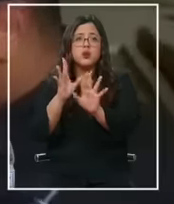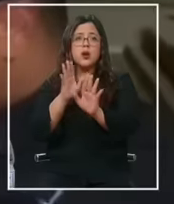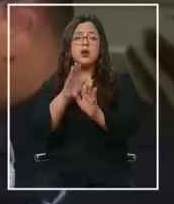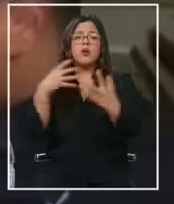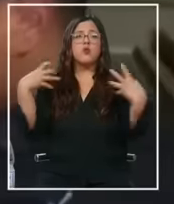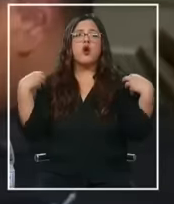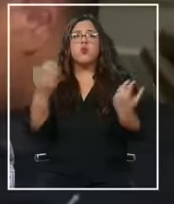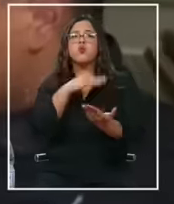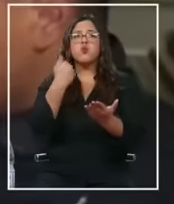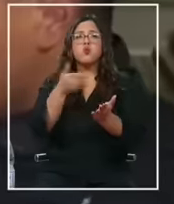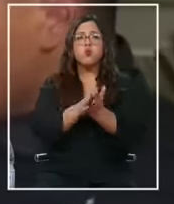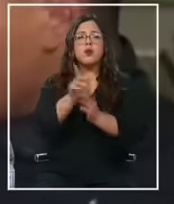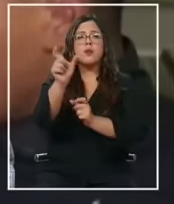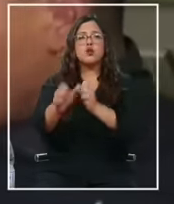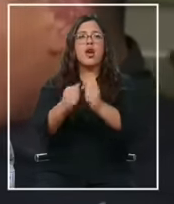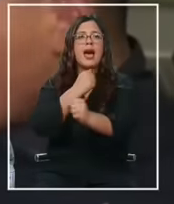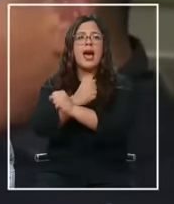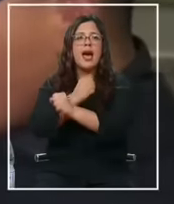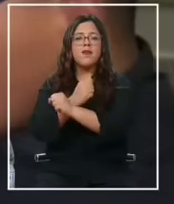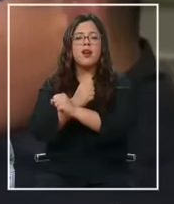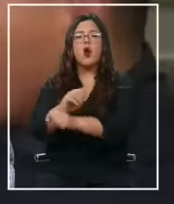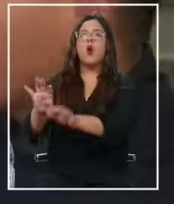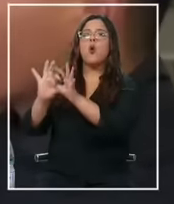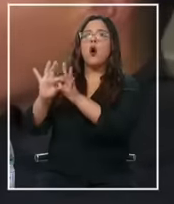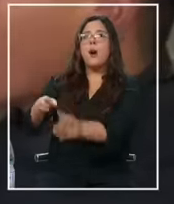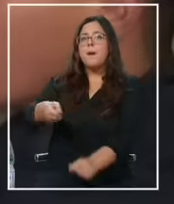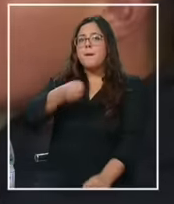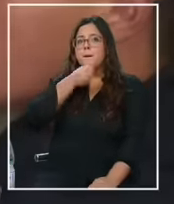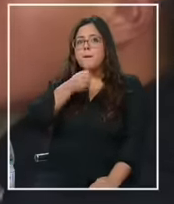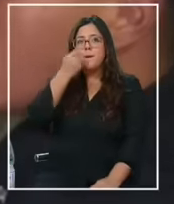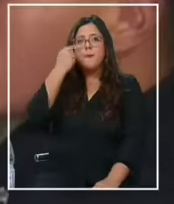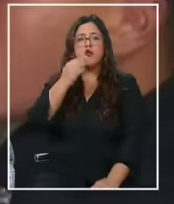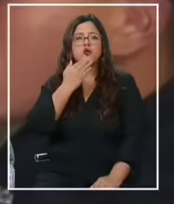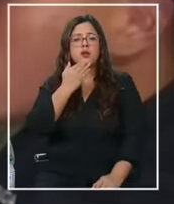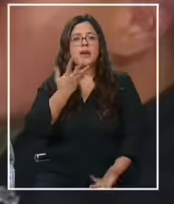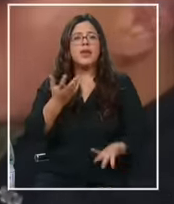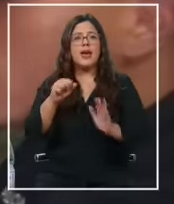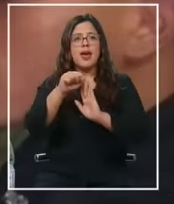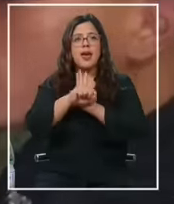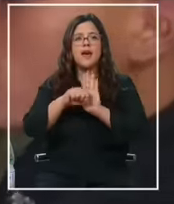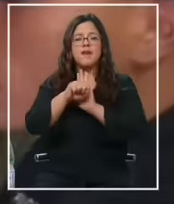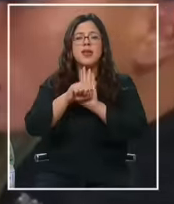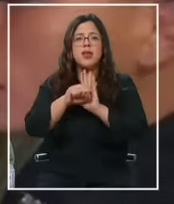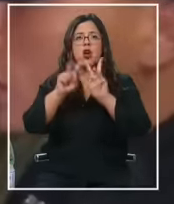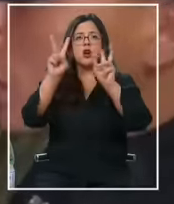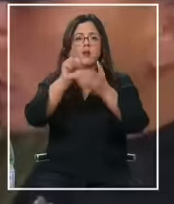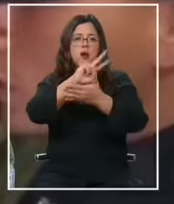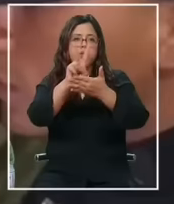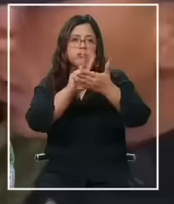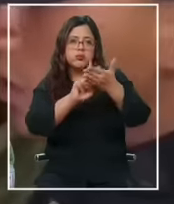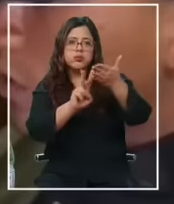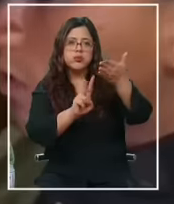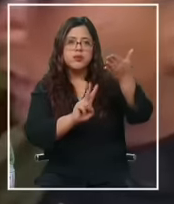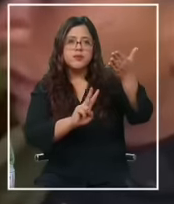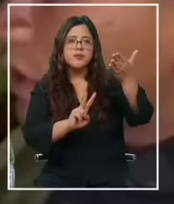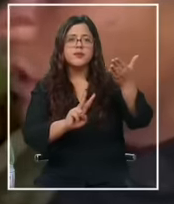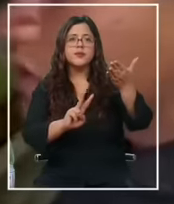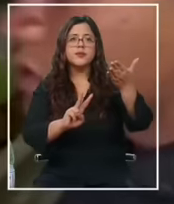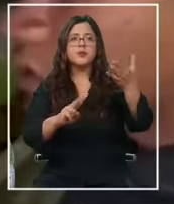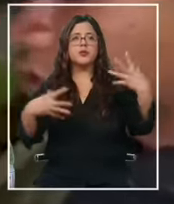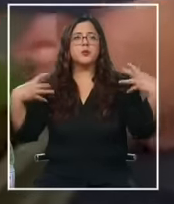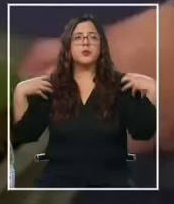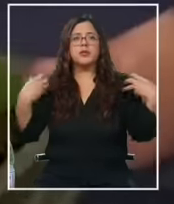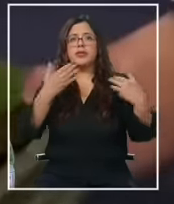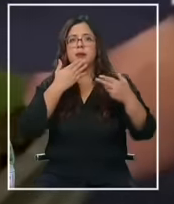mayor Emmanuel Sánchez. Gracias, Jan Jacchetti, pero tenemos además el video con la lectura de cargos y de